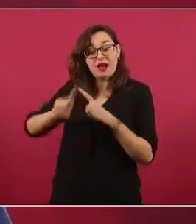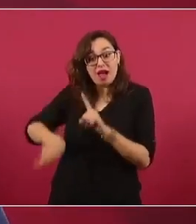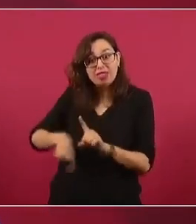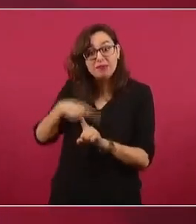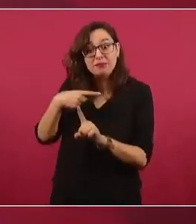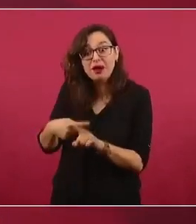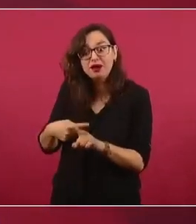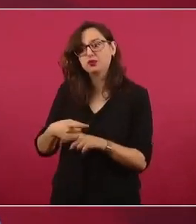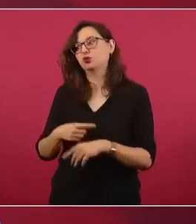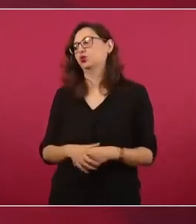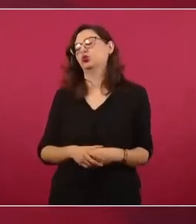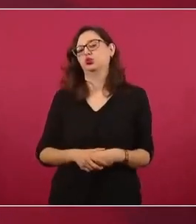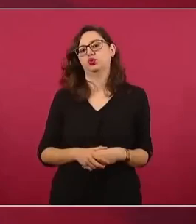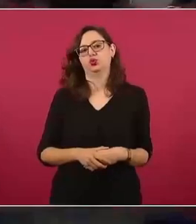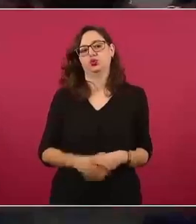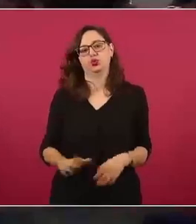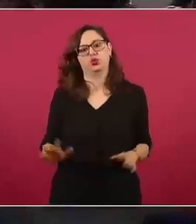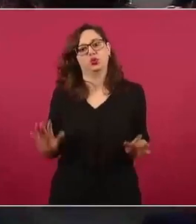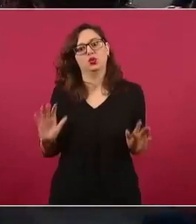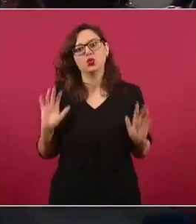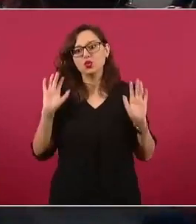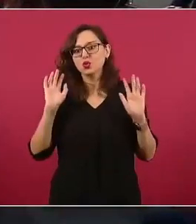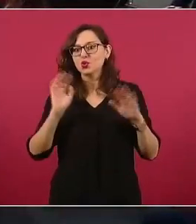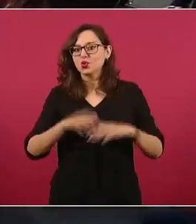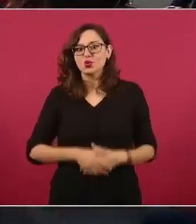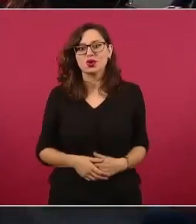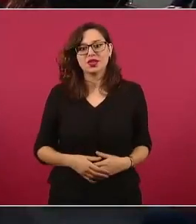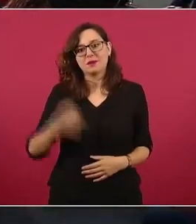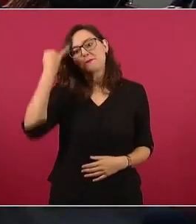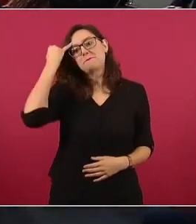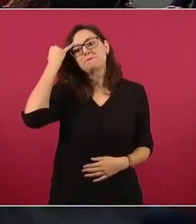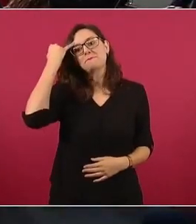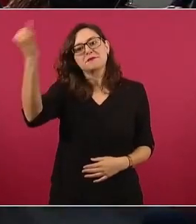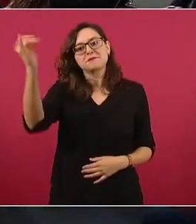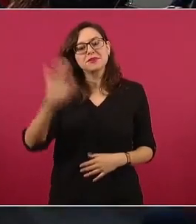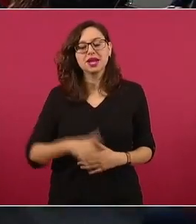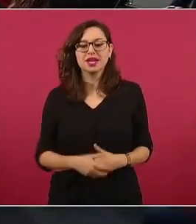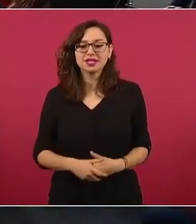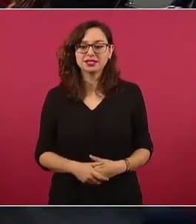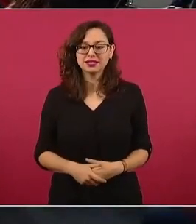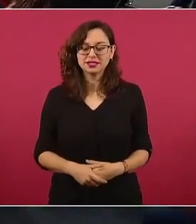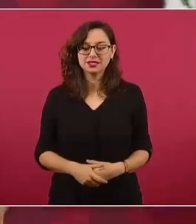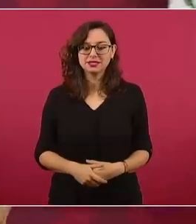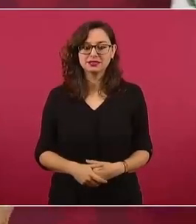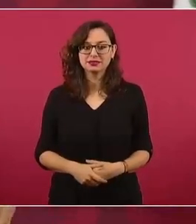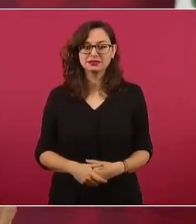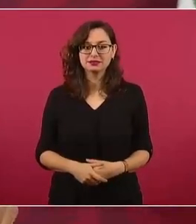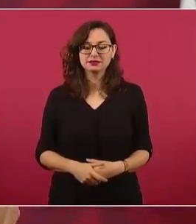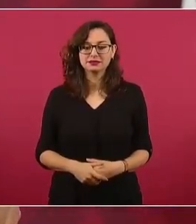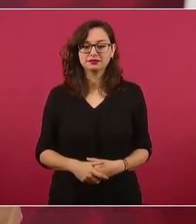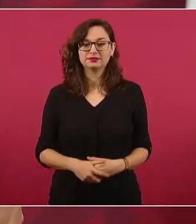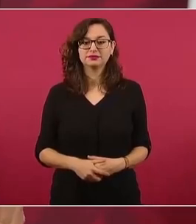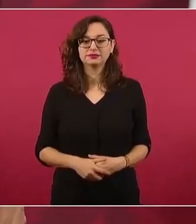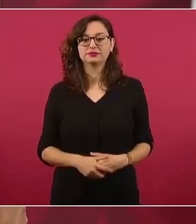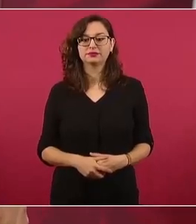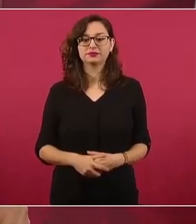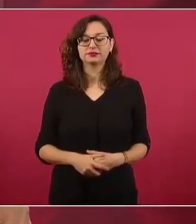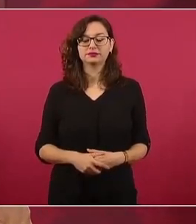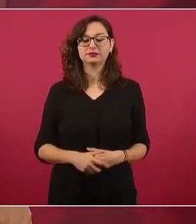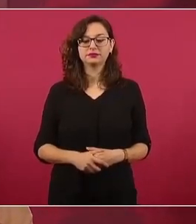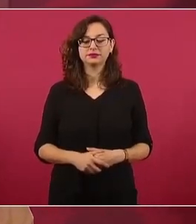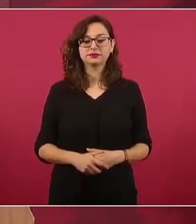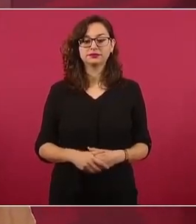Oye, o sea, ya que abrió, ¿sí?, la… ¿Cuánta gente vive? Sí, es